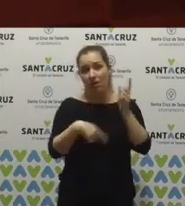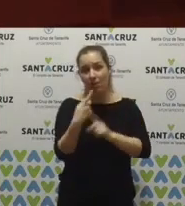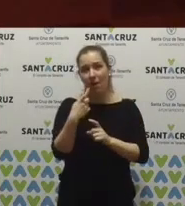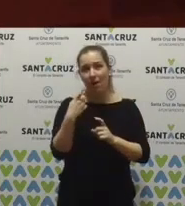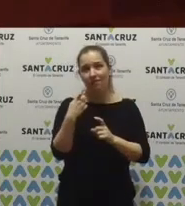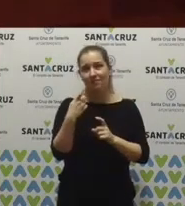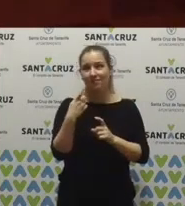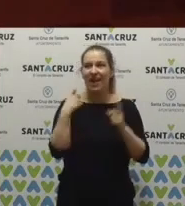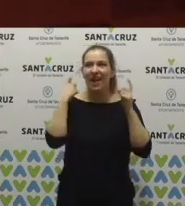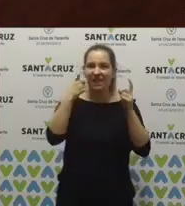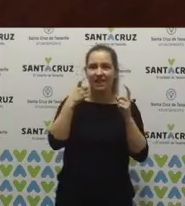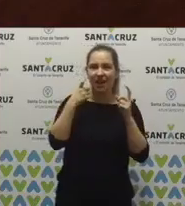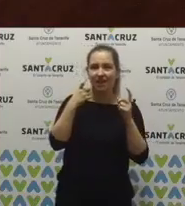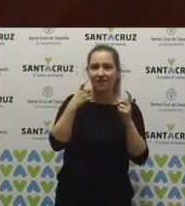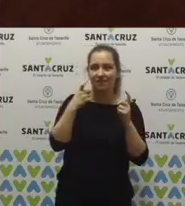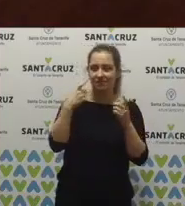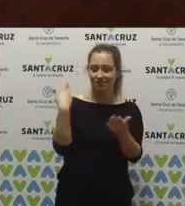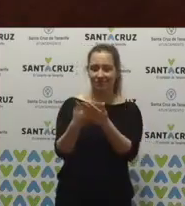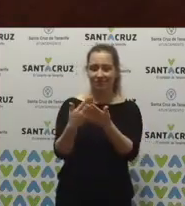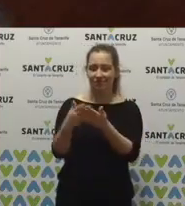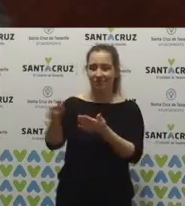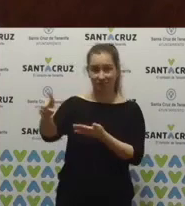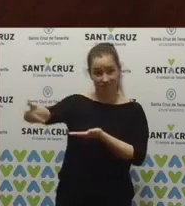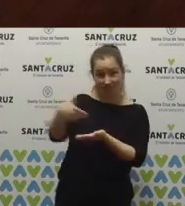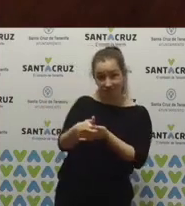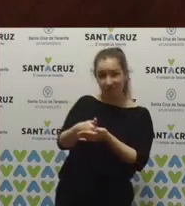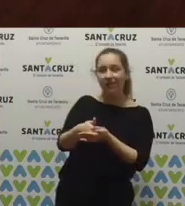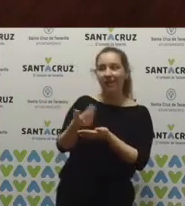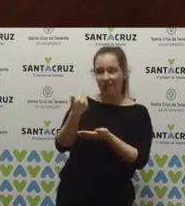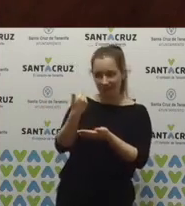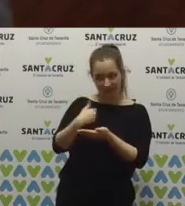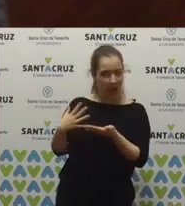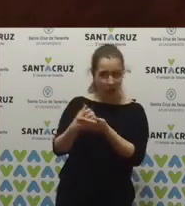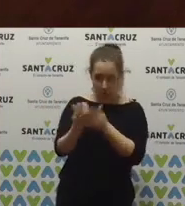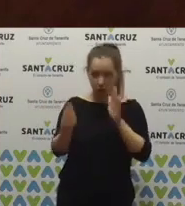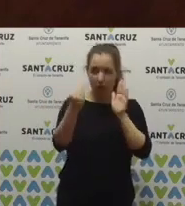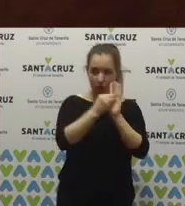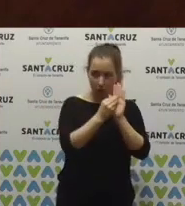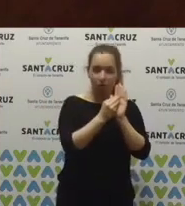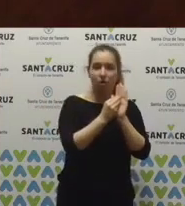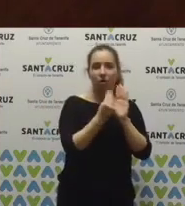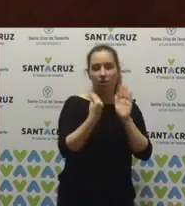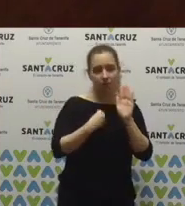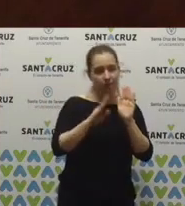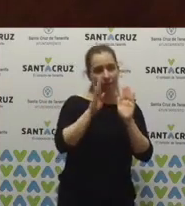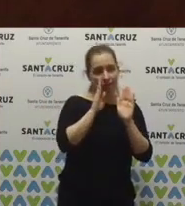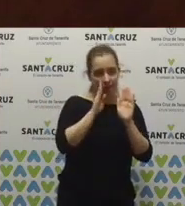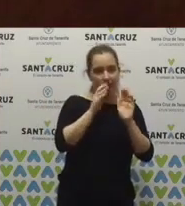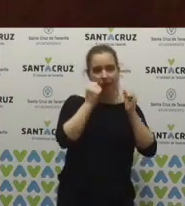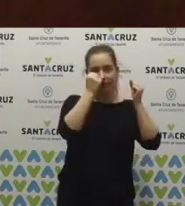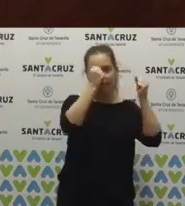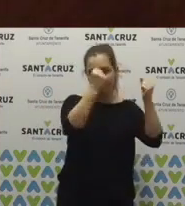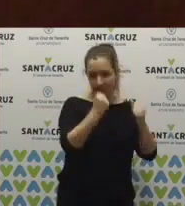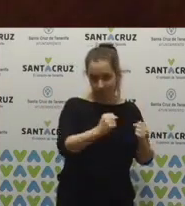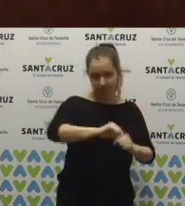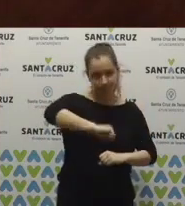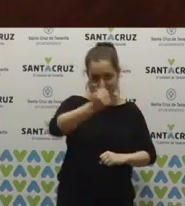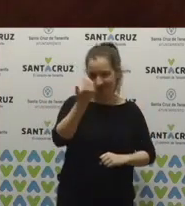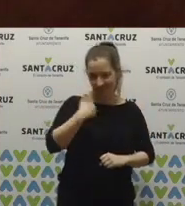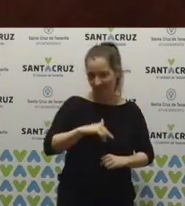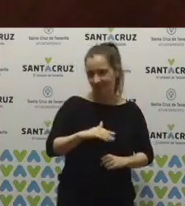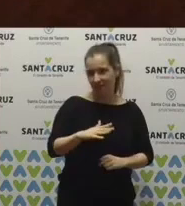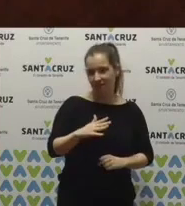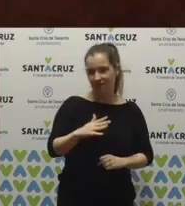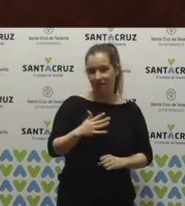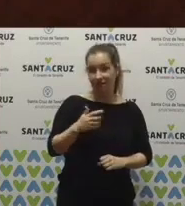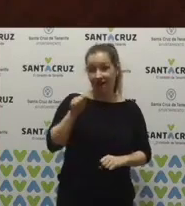de manera mucho más amplia me atrevería a decir en el documento que se ha votado como moción institucional en el punto número seis lo que